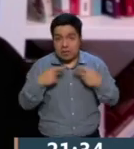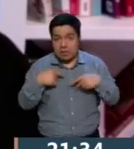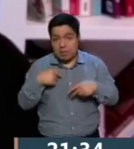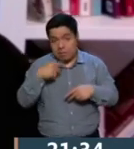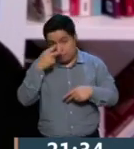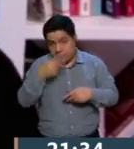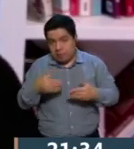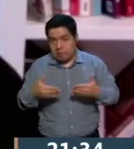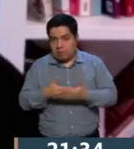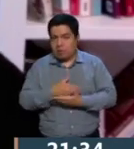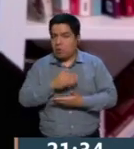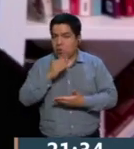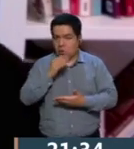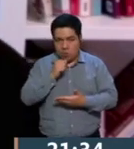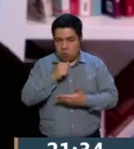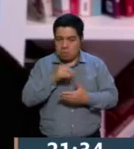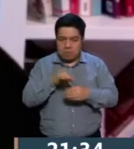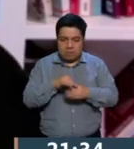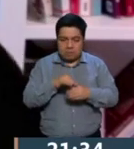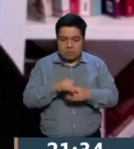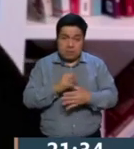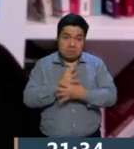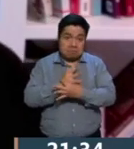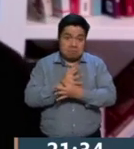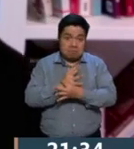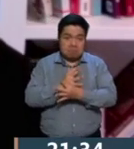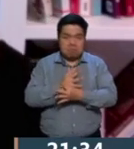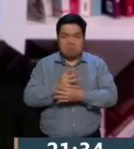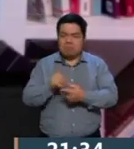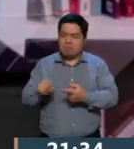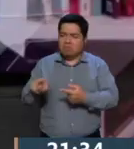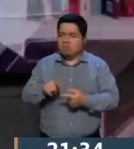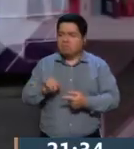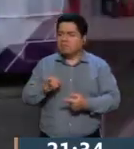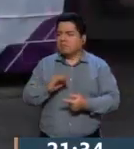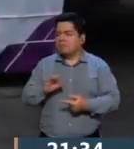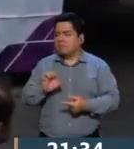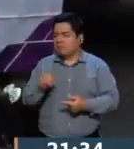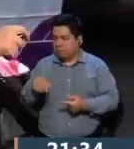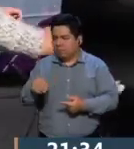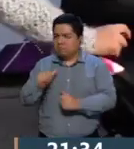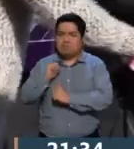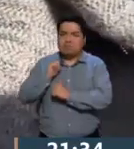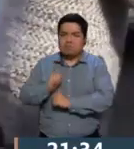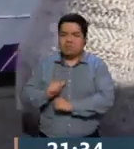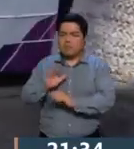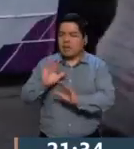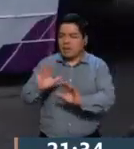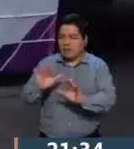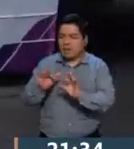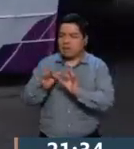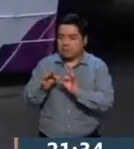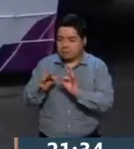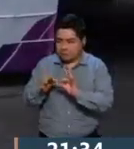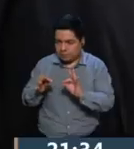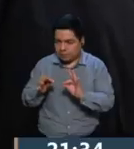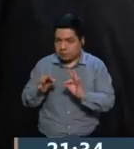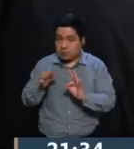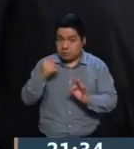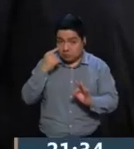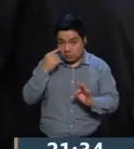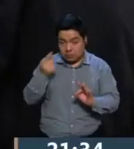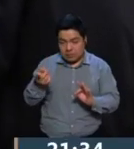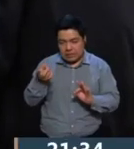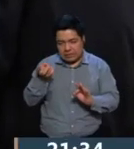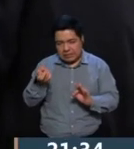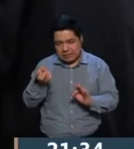extranjero, aunque se habían registrado. Y bueno, salió la autoridad del Instituto Nacional Electoral a hacer una pequeña aclaración, que desde mi punto de vista, ahí